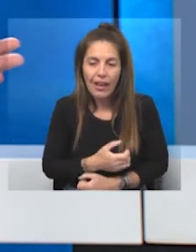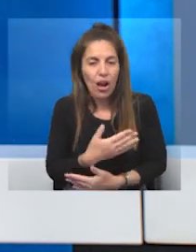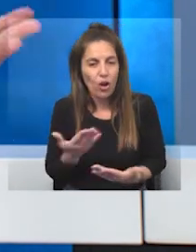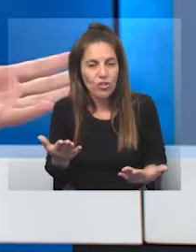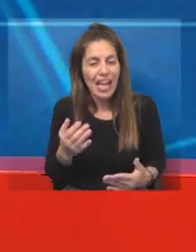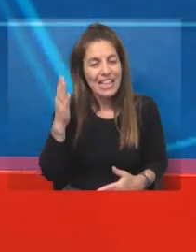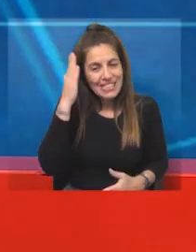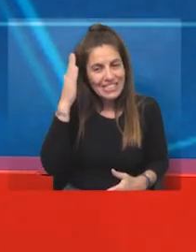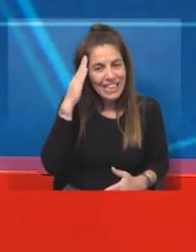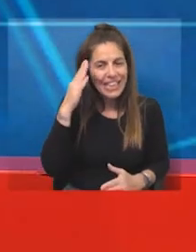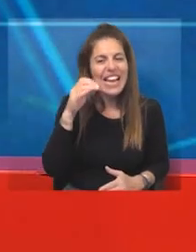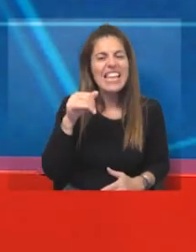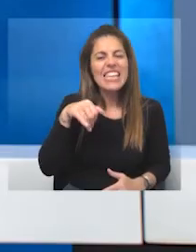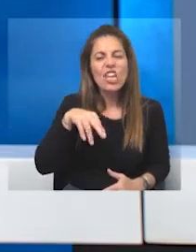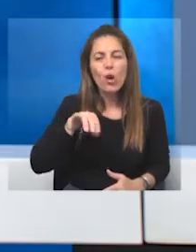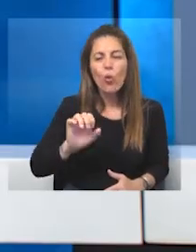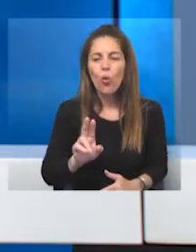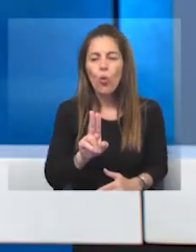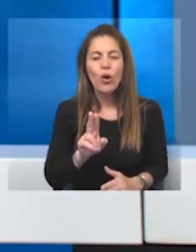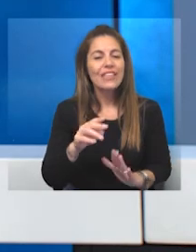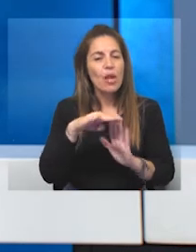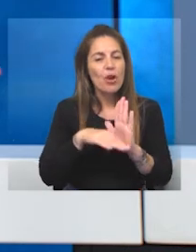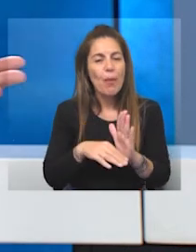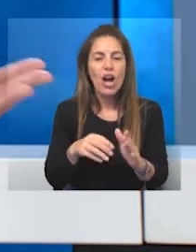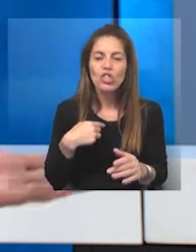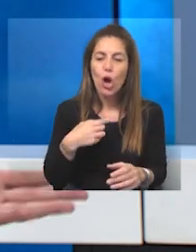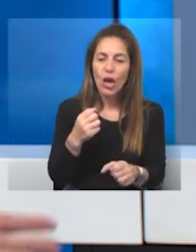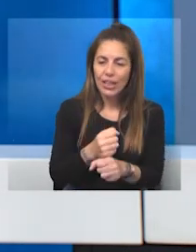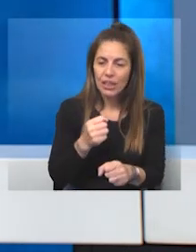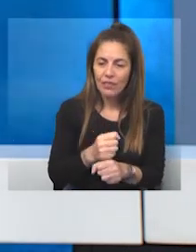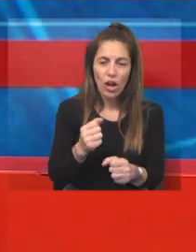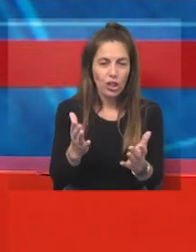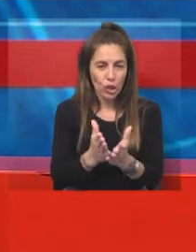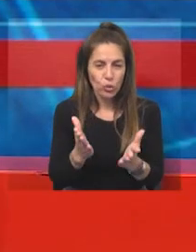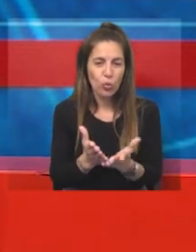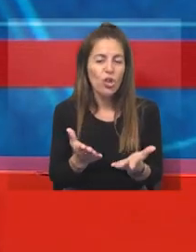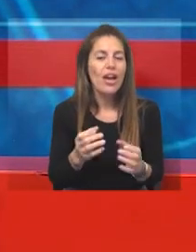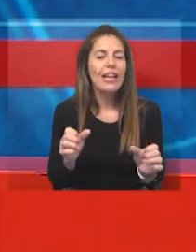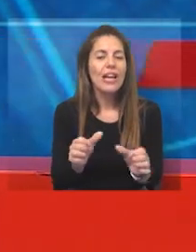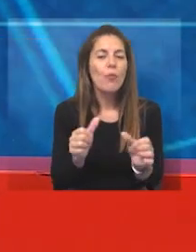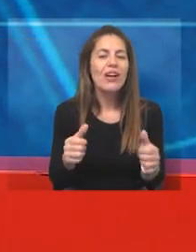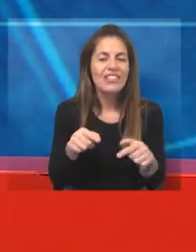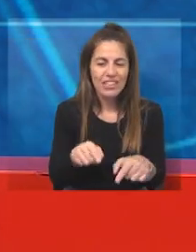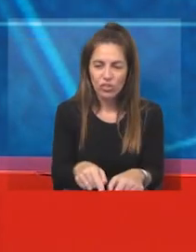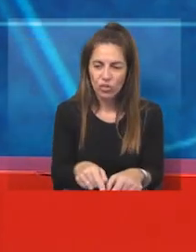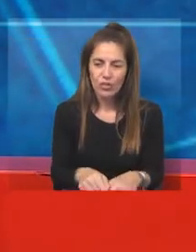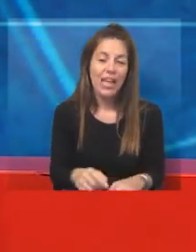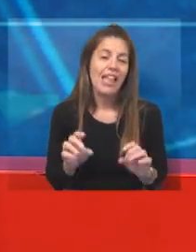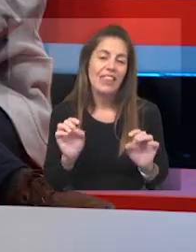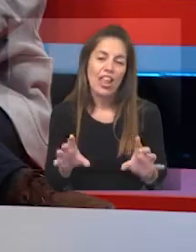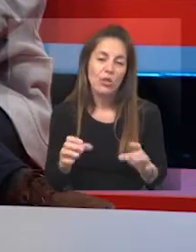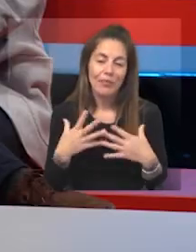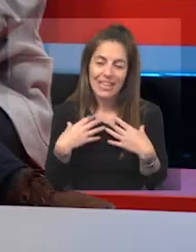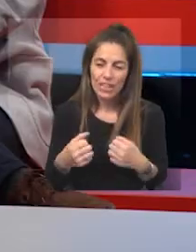tiene el programa yo estudio y trabajo no cómo lo van evaluando eso ustedes qué qué políticas despliegan allí a ver este naturalmente que la Salud